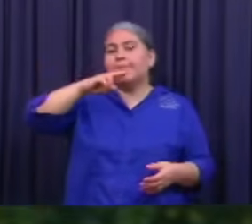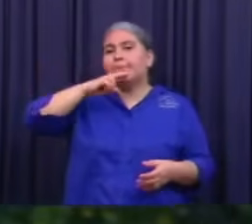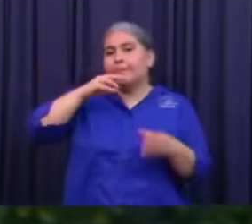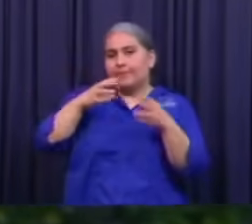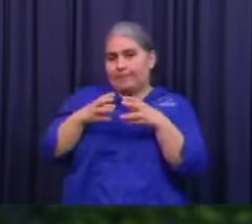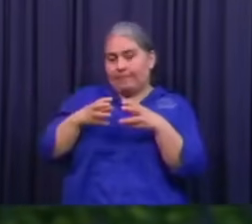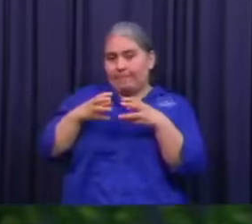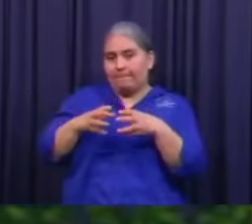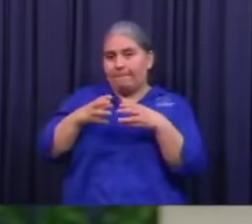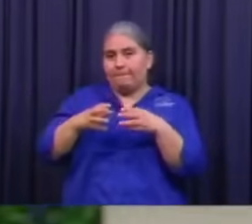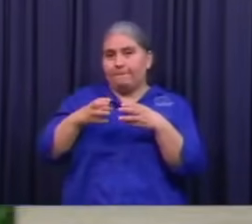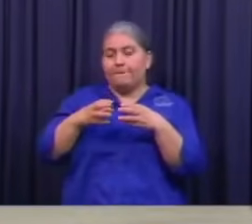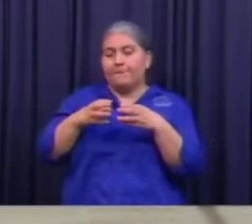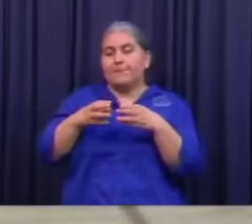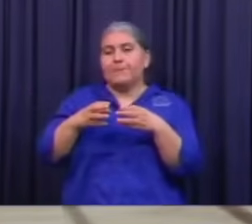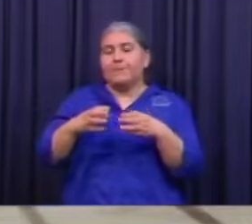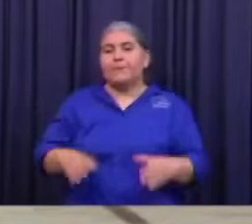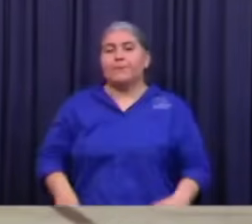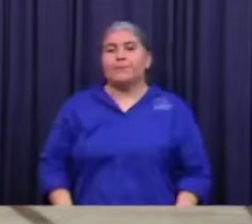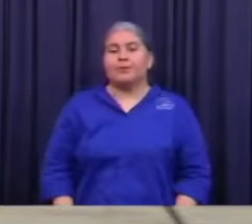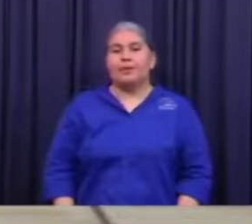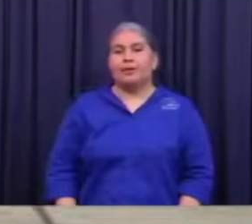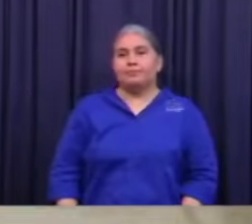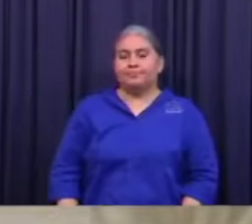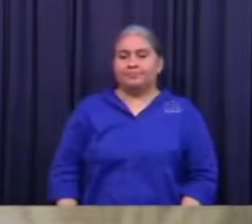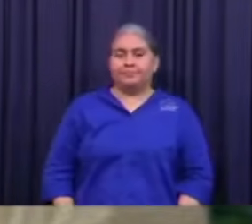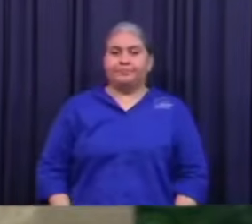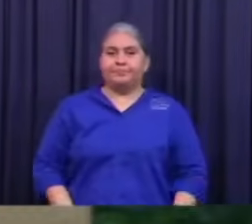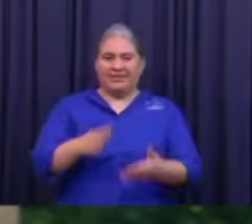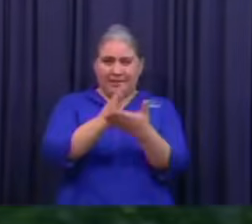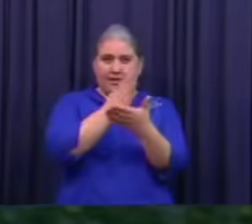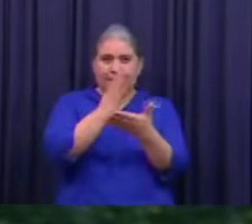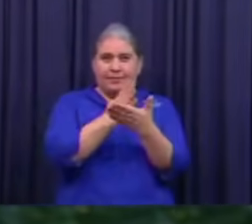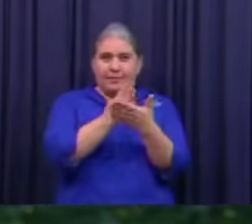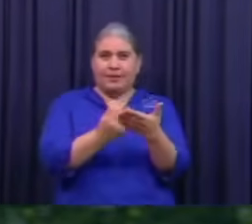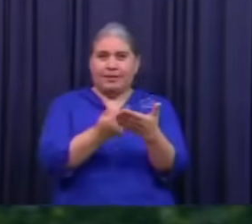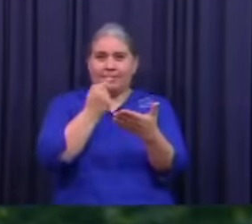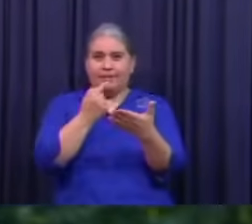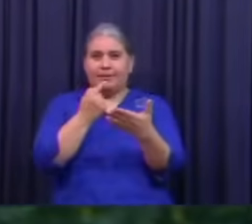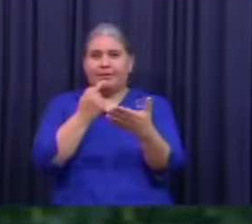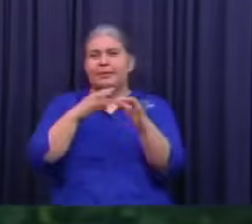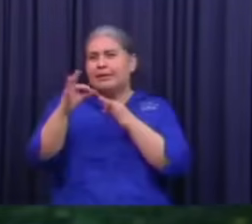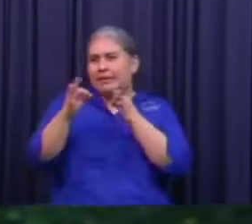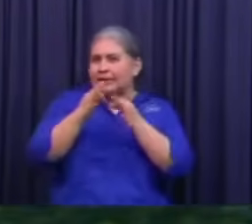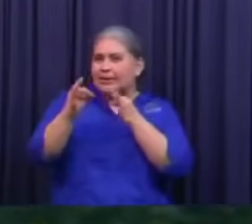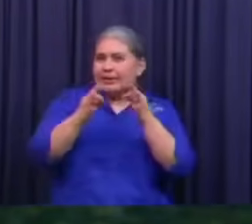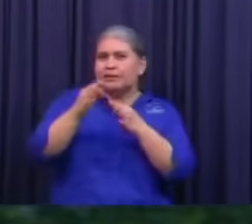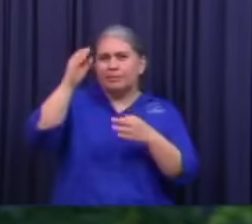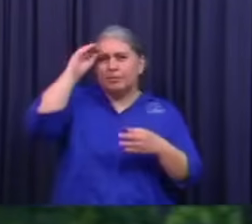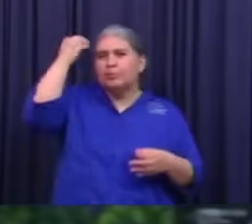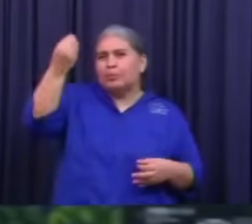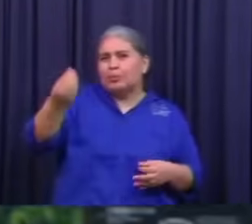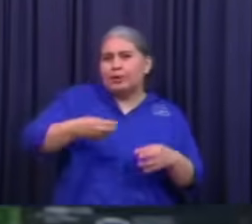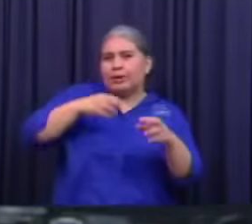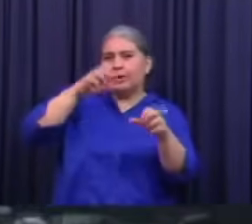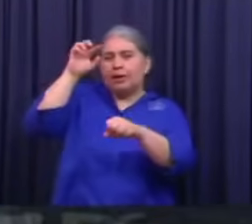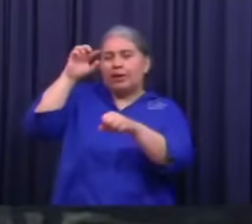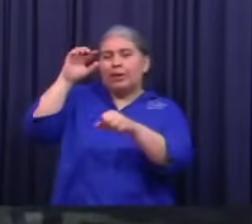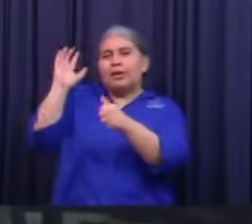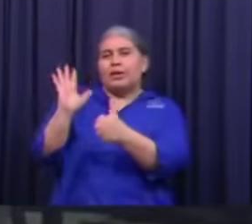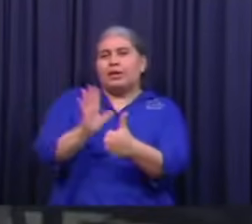explicarle porque en las dos cartas a los Corintios está más o menos se vislumbra la explicación Qué era lo que había